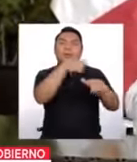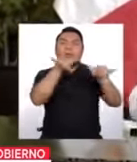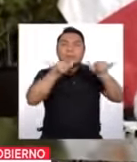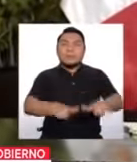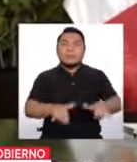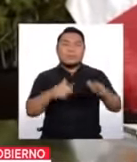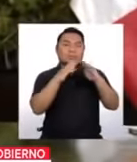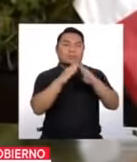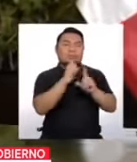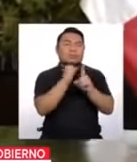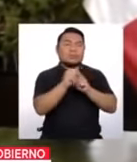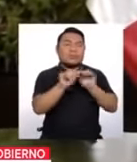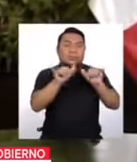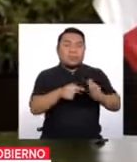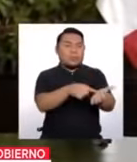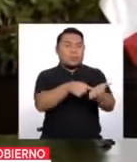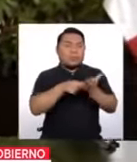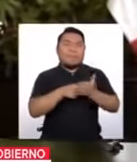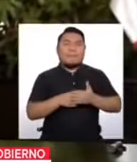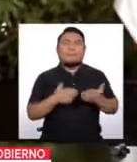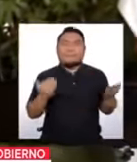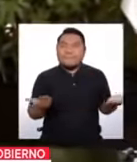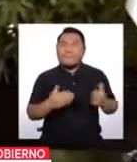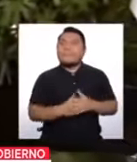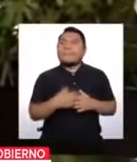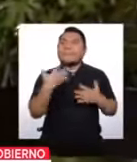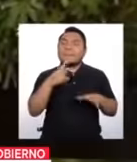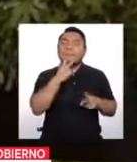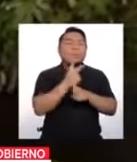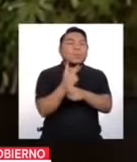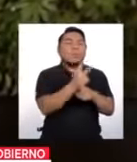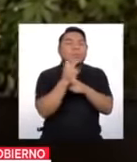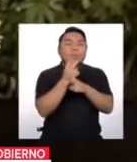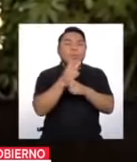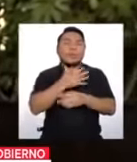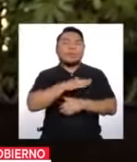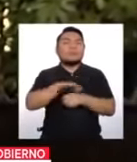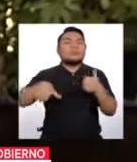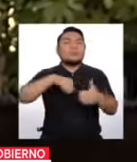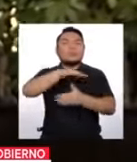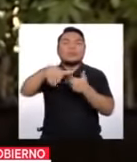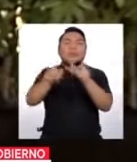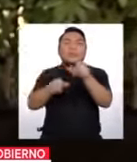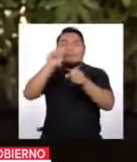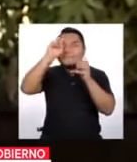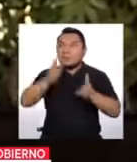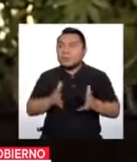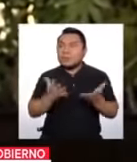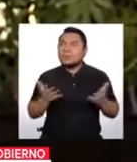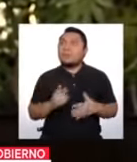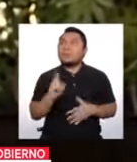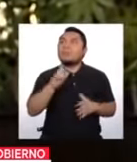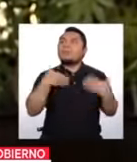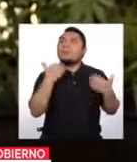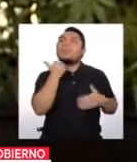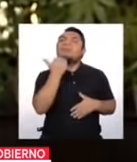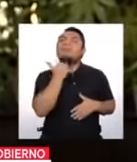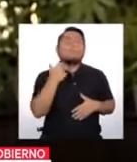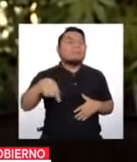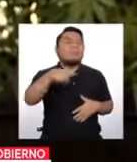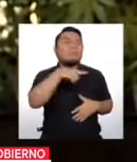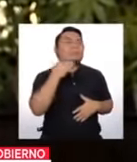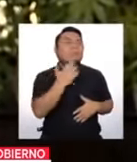social obligatoria. Y obviamente cuidando el bienestar y la salud de todos los peruanos. Sin embargo, no podemos pasar por alto también la